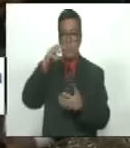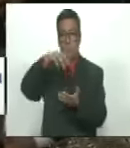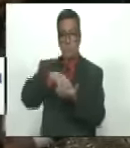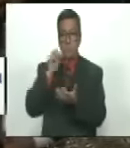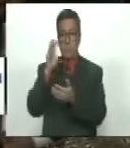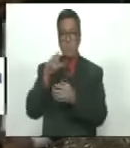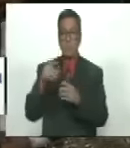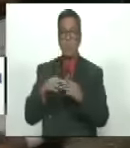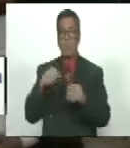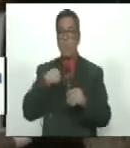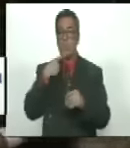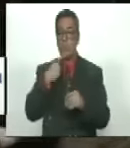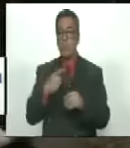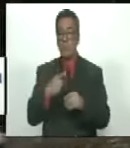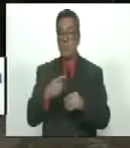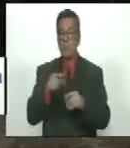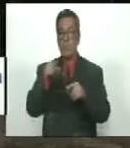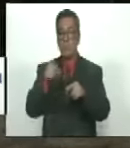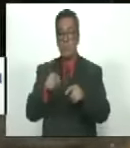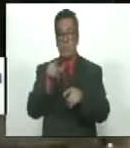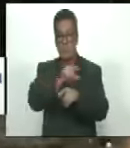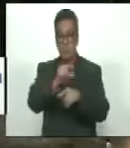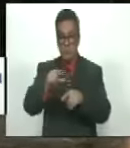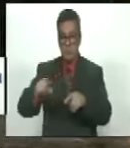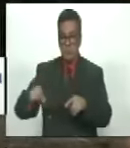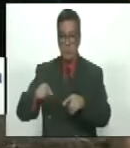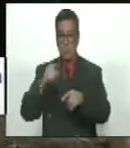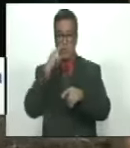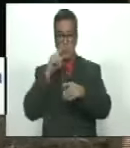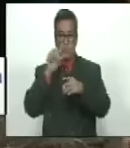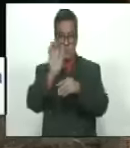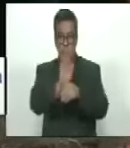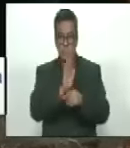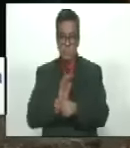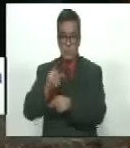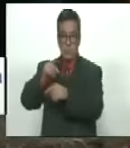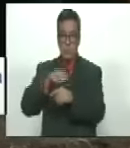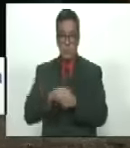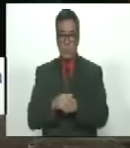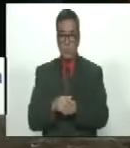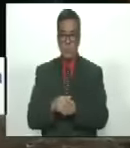Angostura, cuando dijo, dichoso el ciudadano que bajo el escudo de